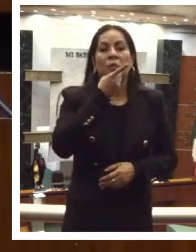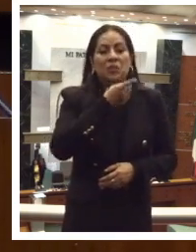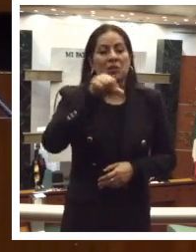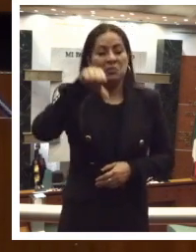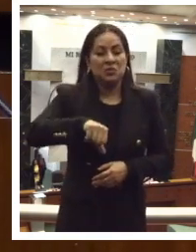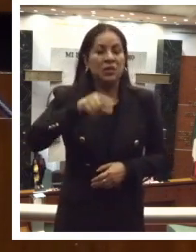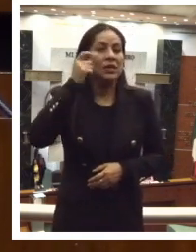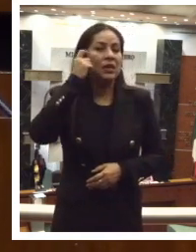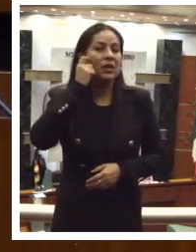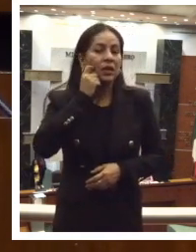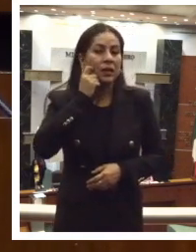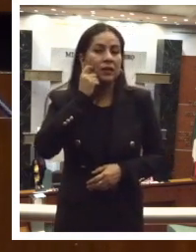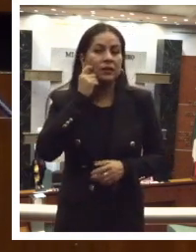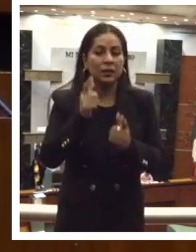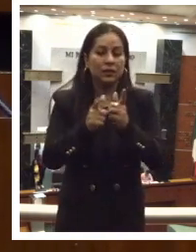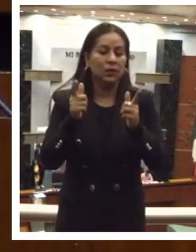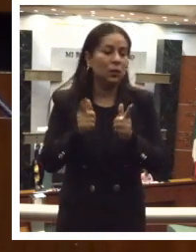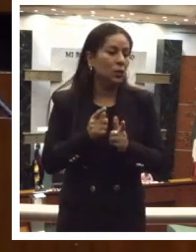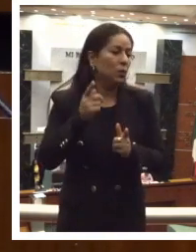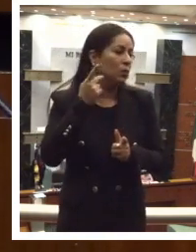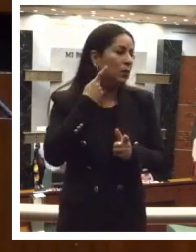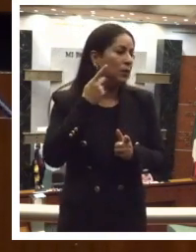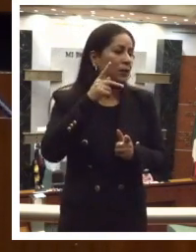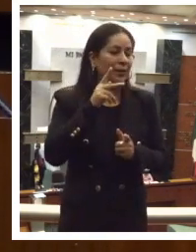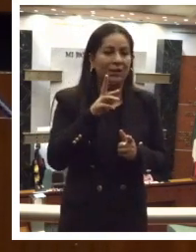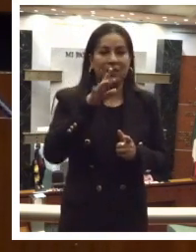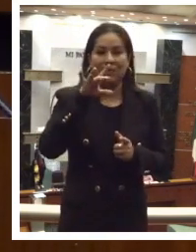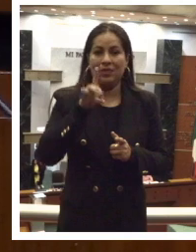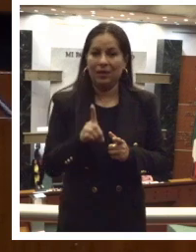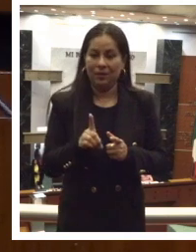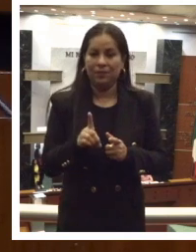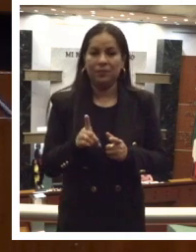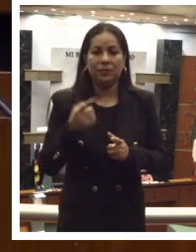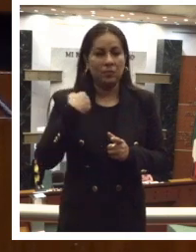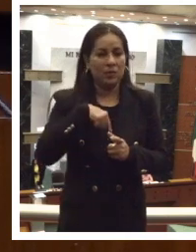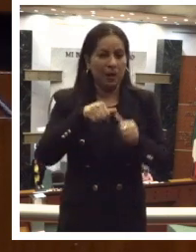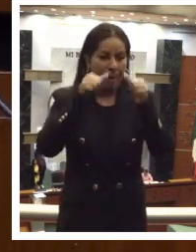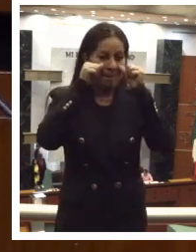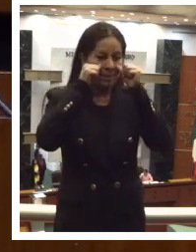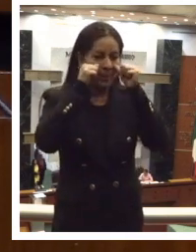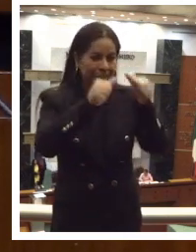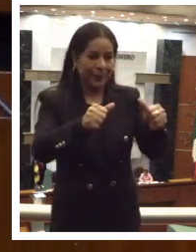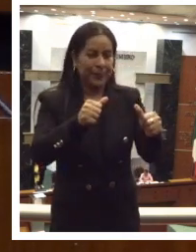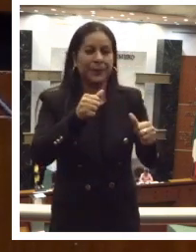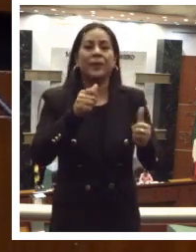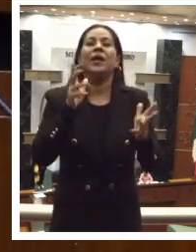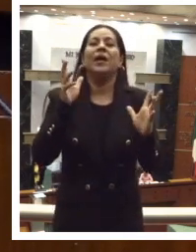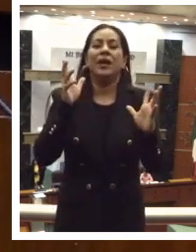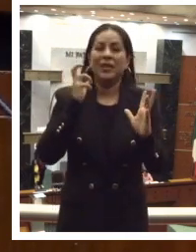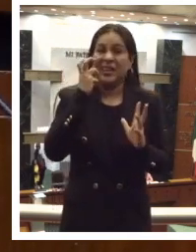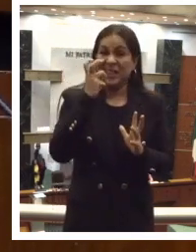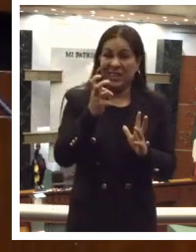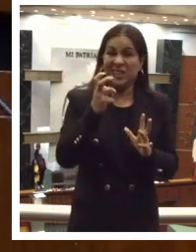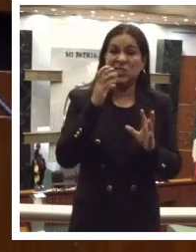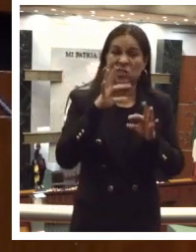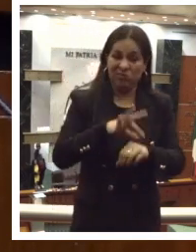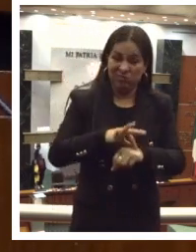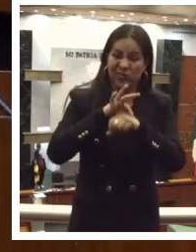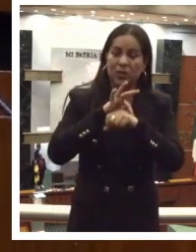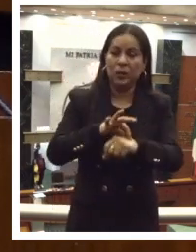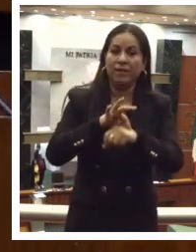en Guerrero, desde el grupo parlamentario del PRD, estaremos atentos y atentas a que esto sea una